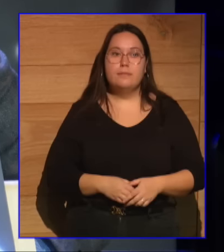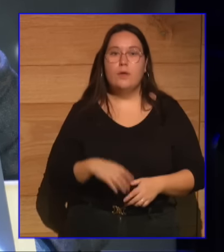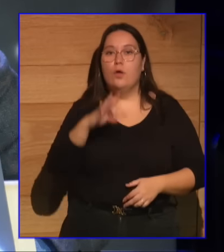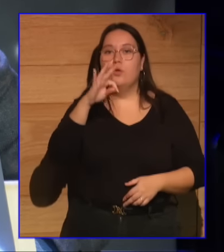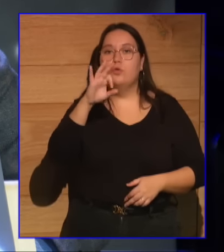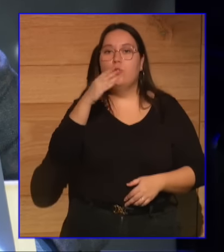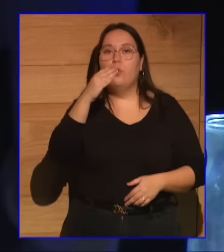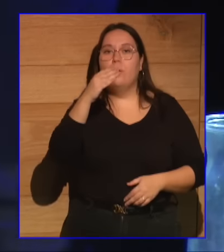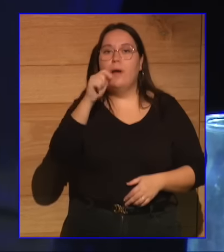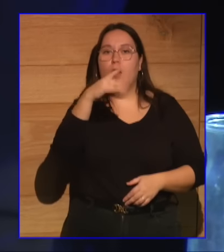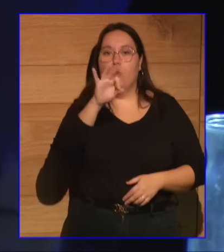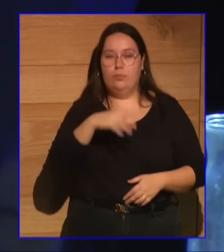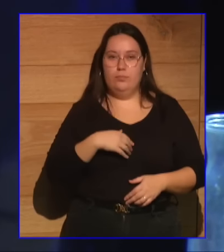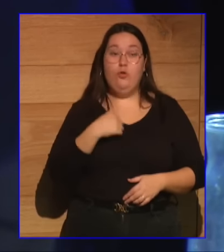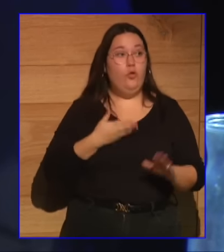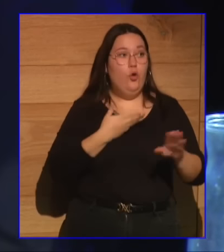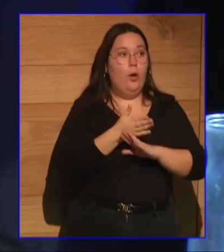Tobago, donde yo me quiero retirar.